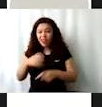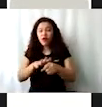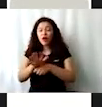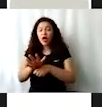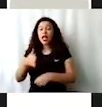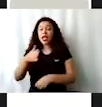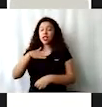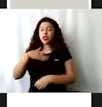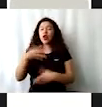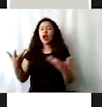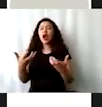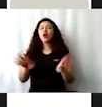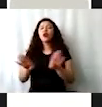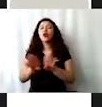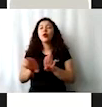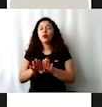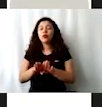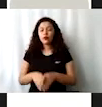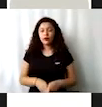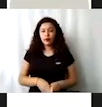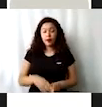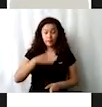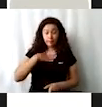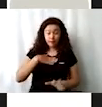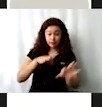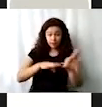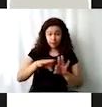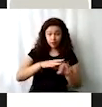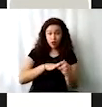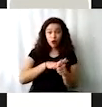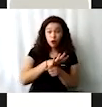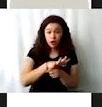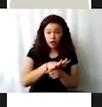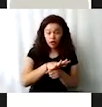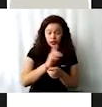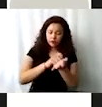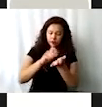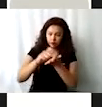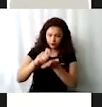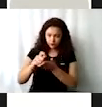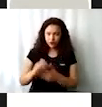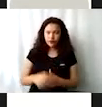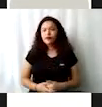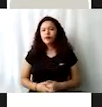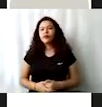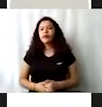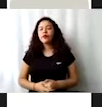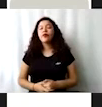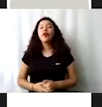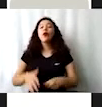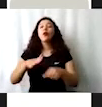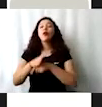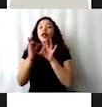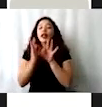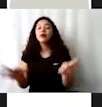desempeñando? Repito, ¿cuál es mi trabajo? Anótalo. ¿Qué es realmente importante